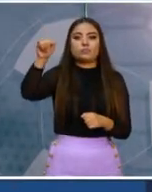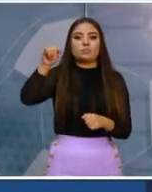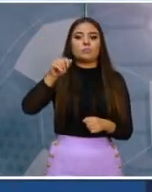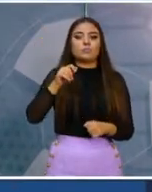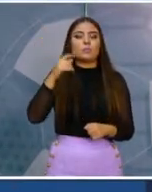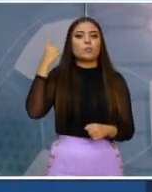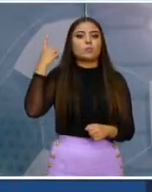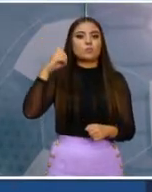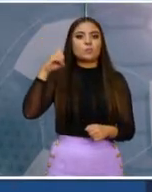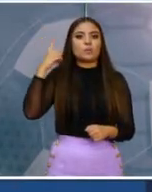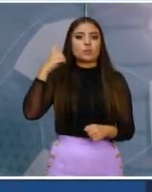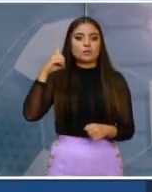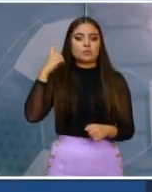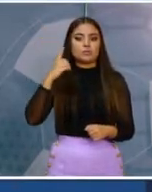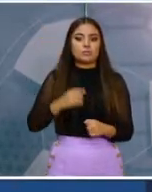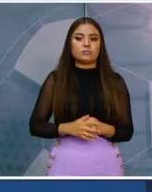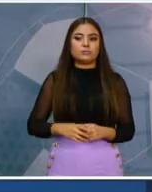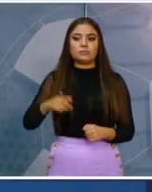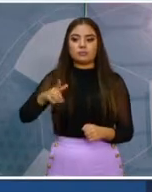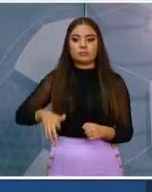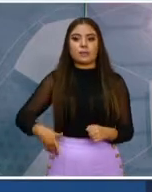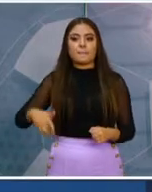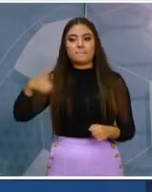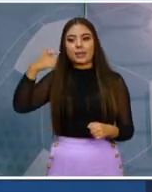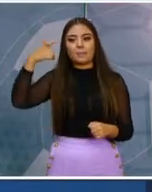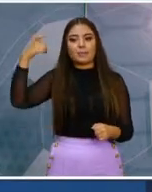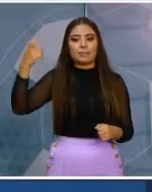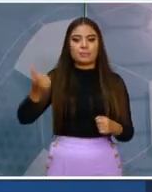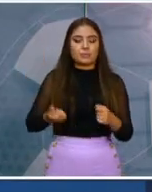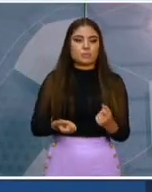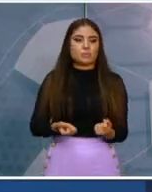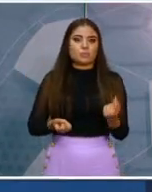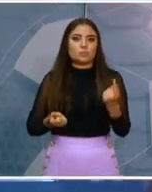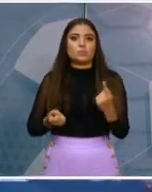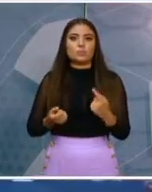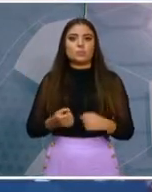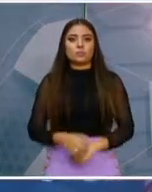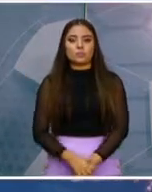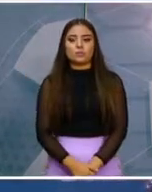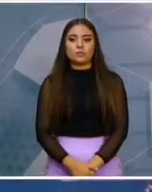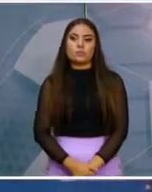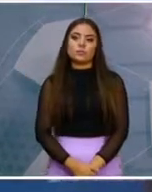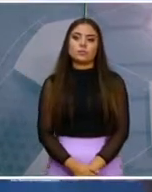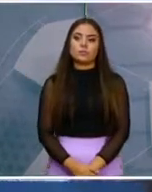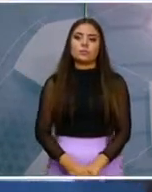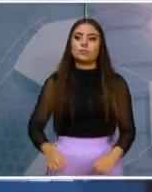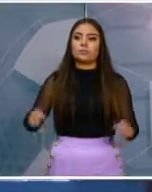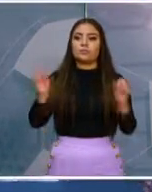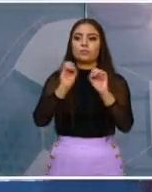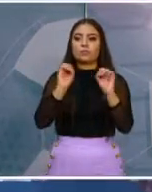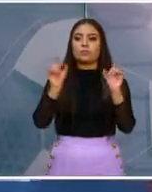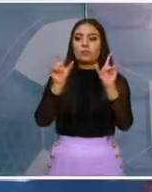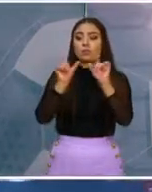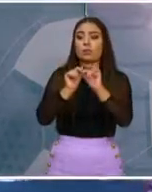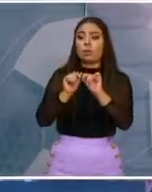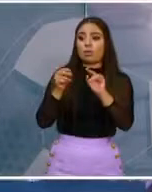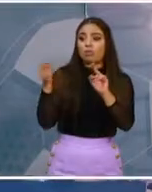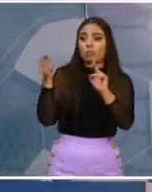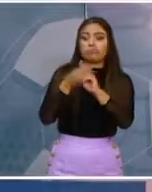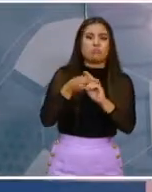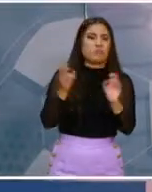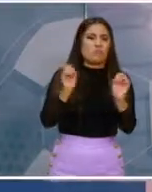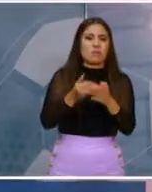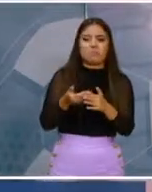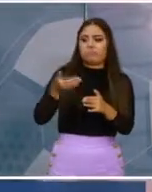fue asesinado a balazos por uno de sus pacientes. No es solo un homicidio de un compañero, esto desde el 2011 se ha